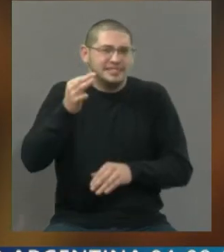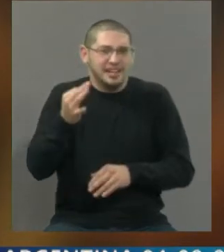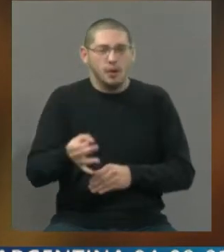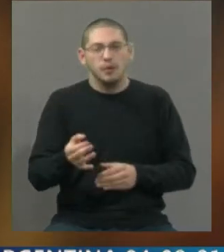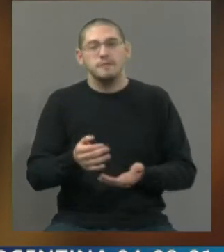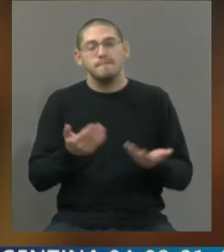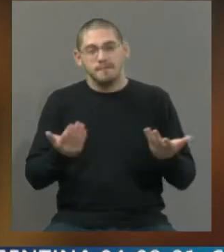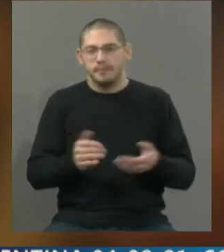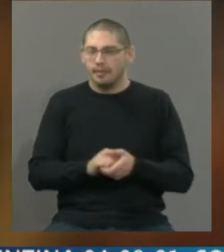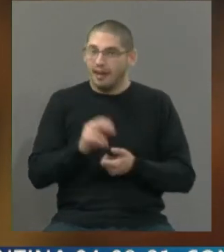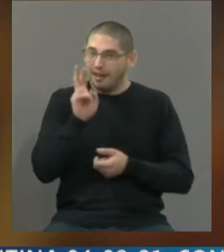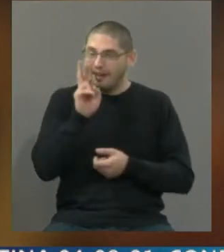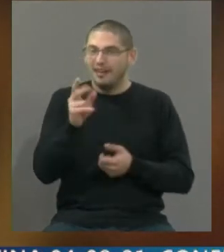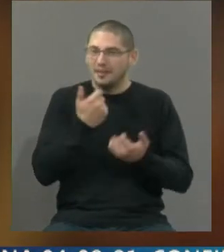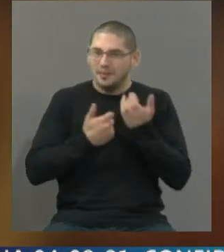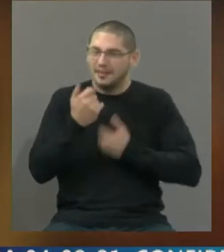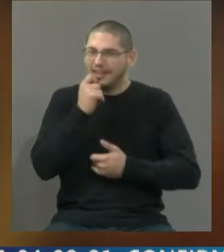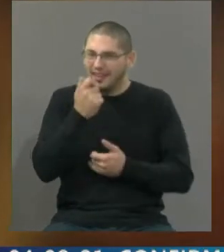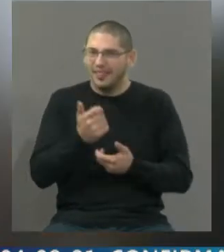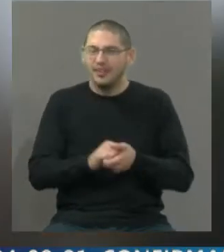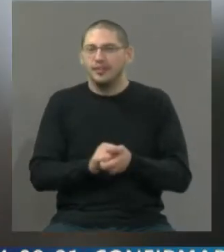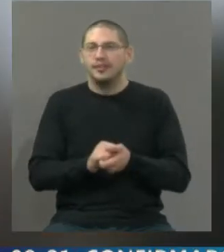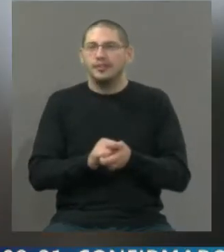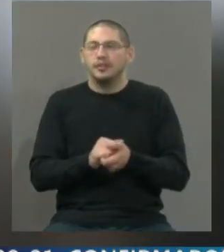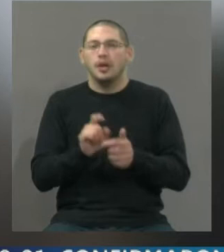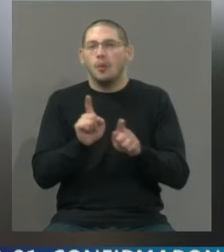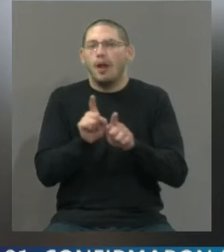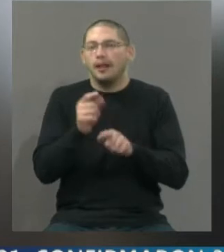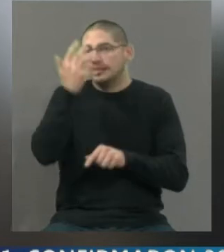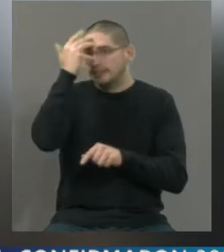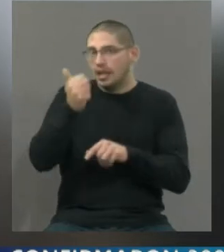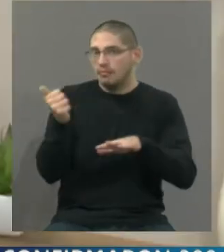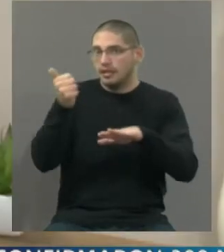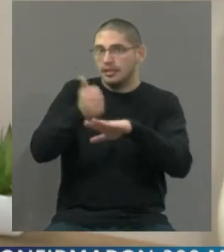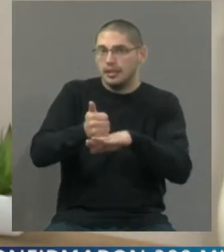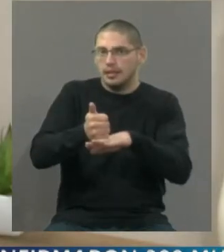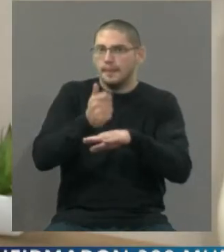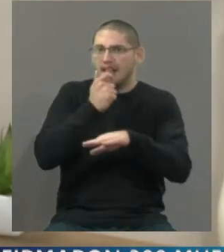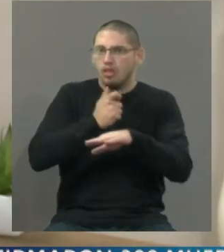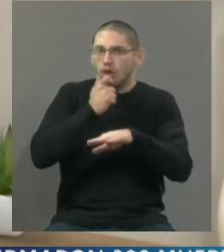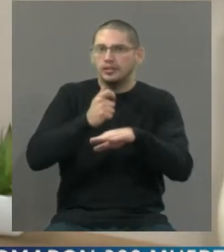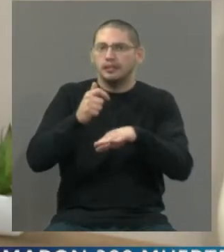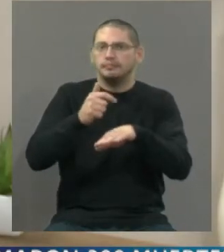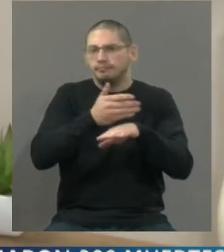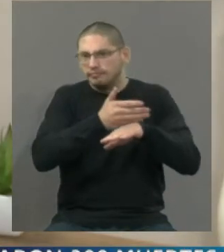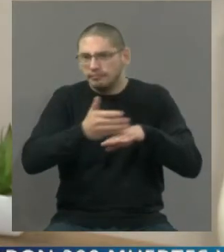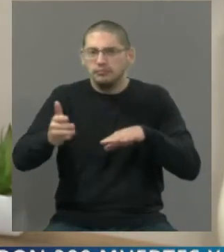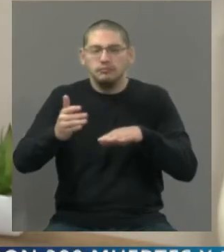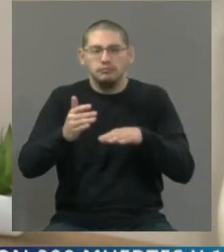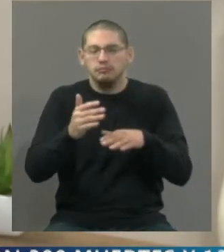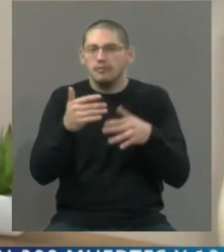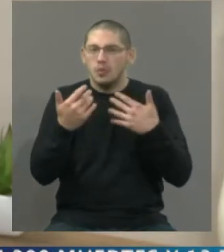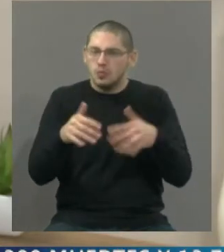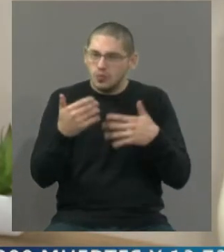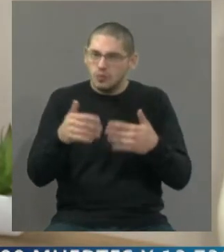Qué lindo escuchar eso, ¿no? Lo que significó ese paso por Mendoza, que es lo que haces referencia a vos, y esto de